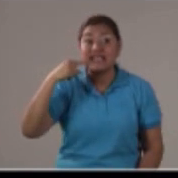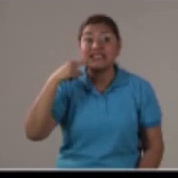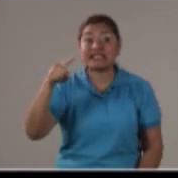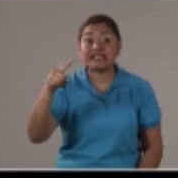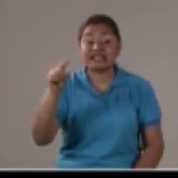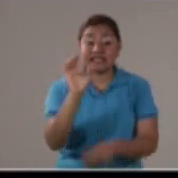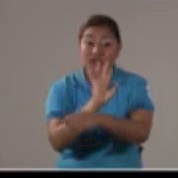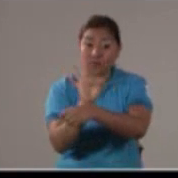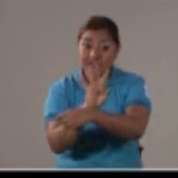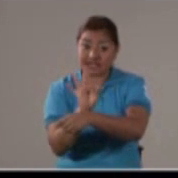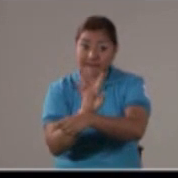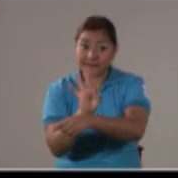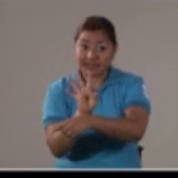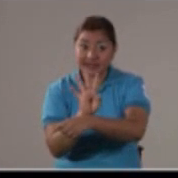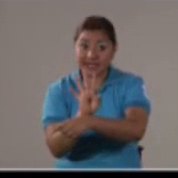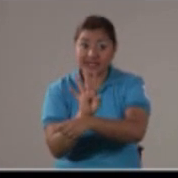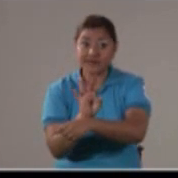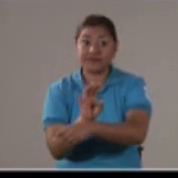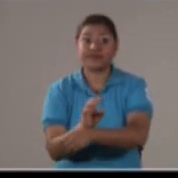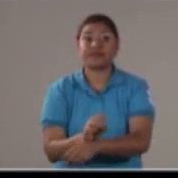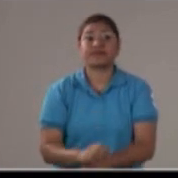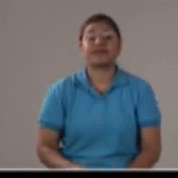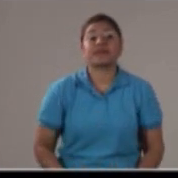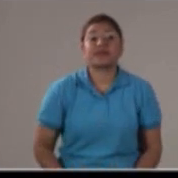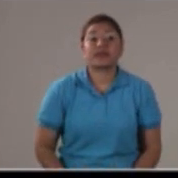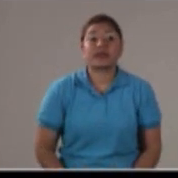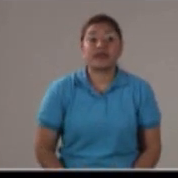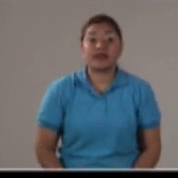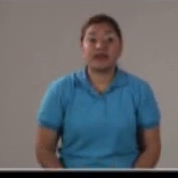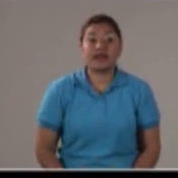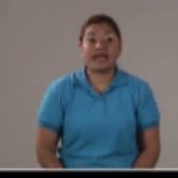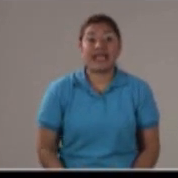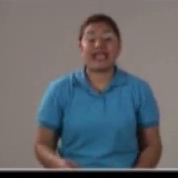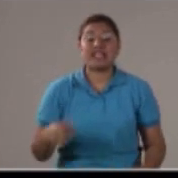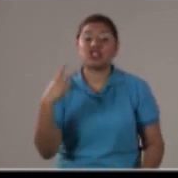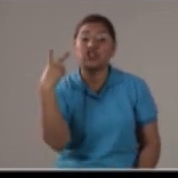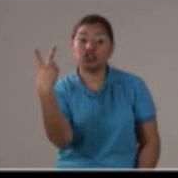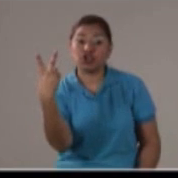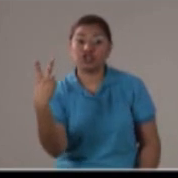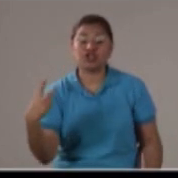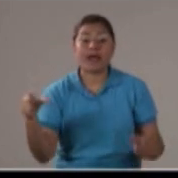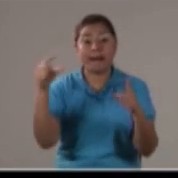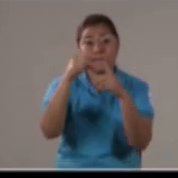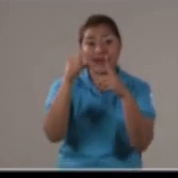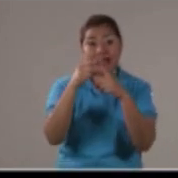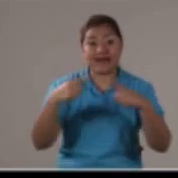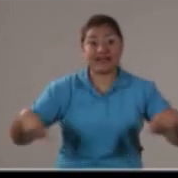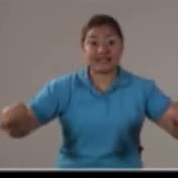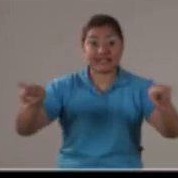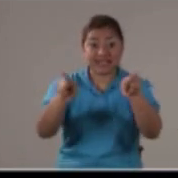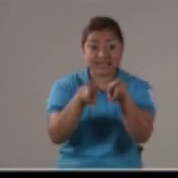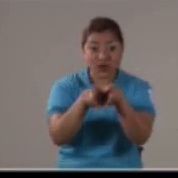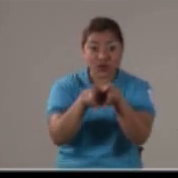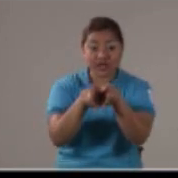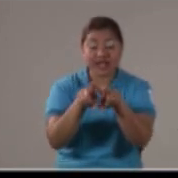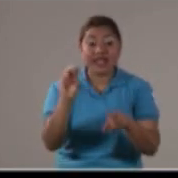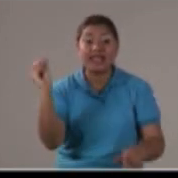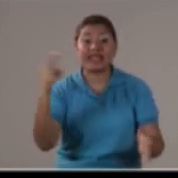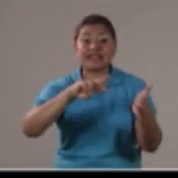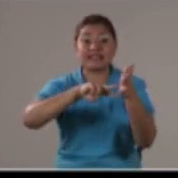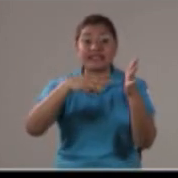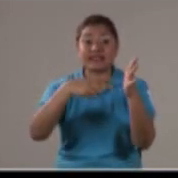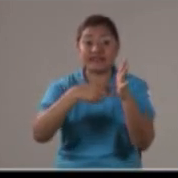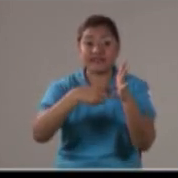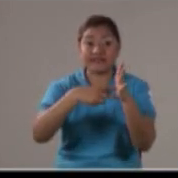esta palabra es una palabra compuesta entre eu y logos. Esta eu quiere decir bien, y